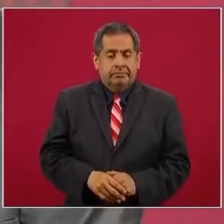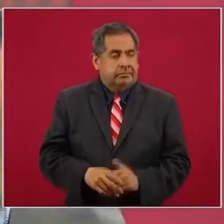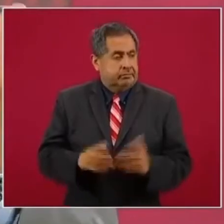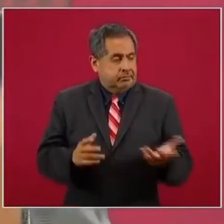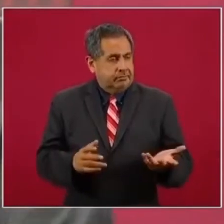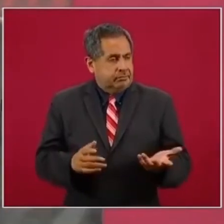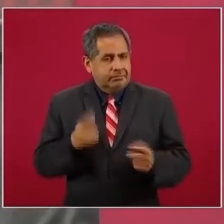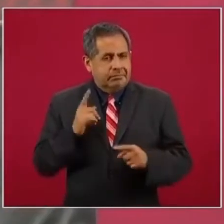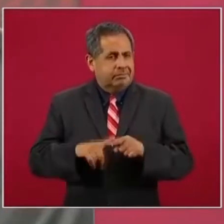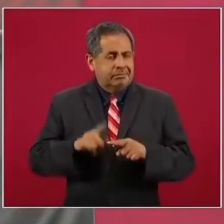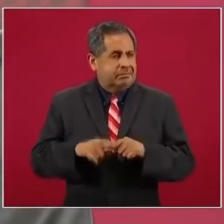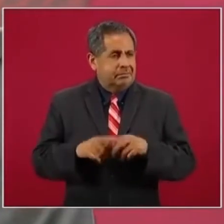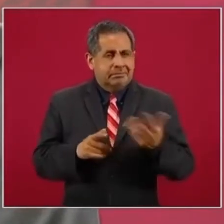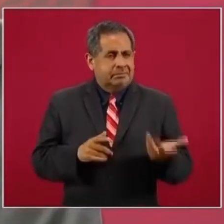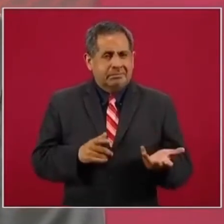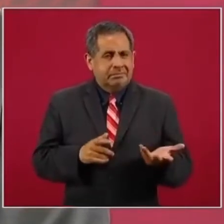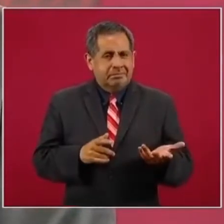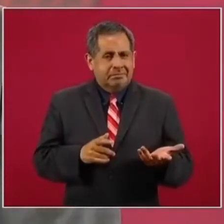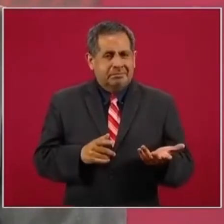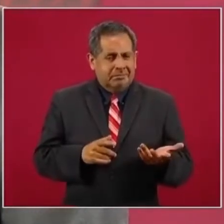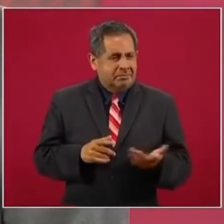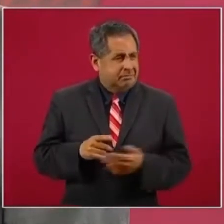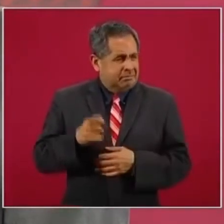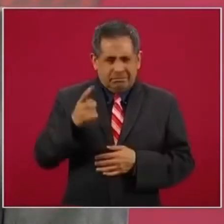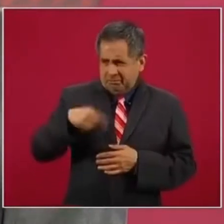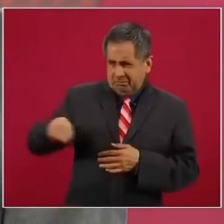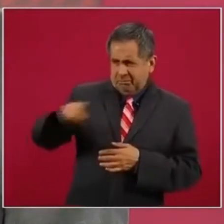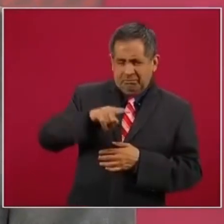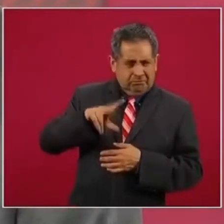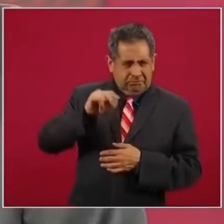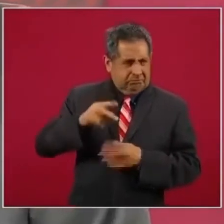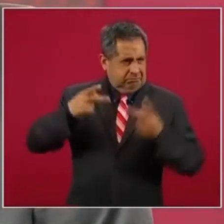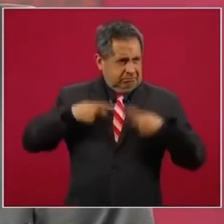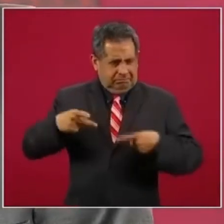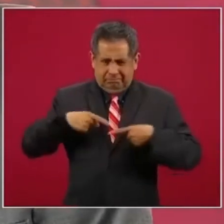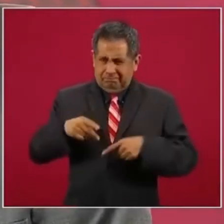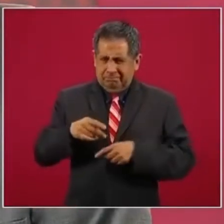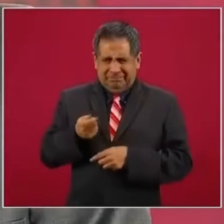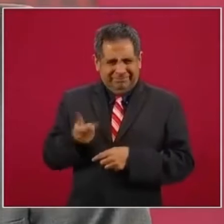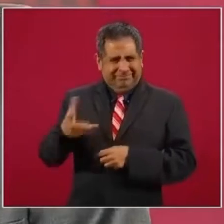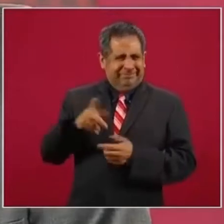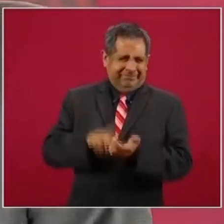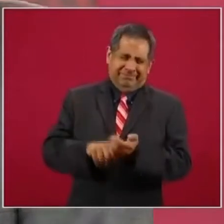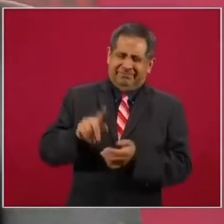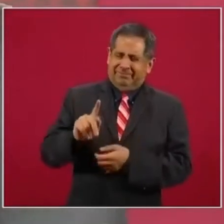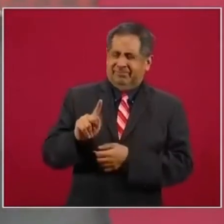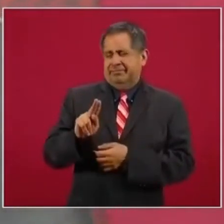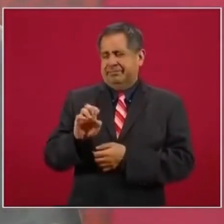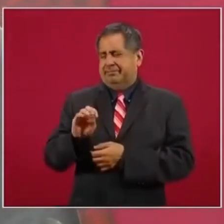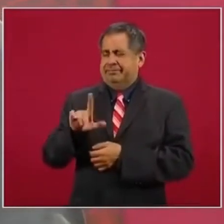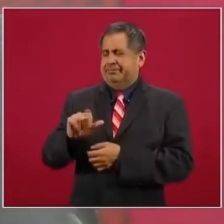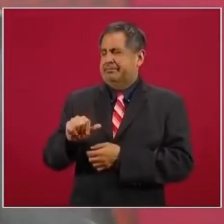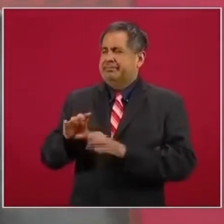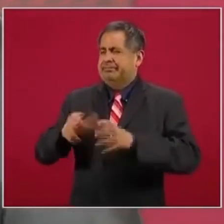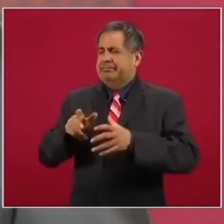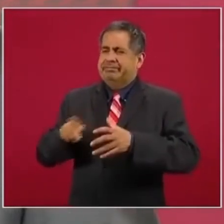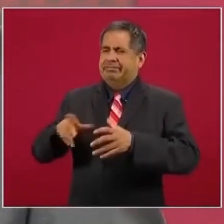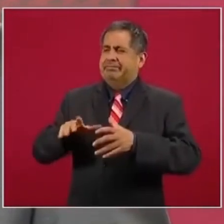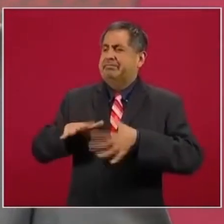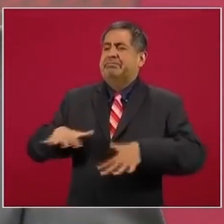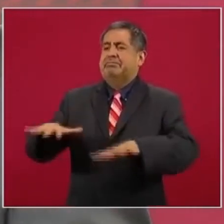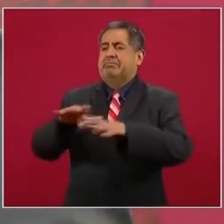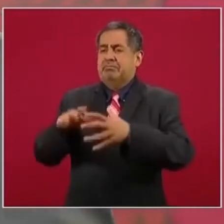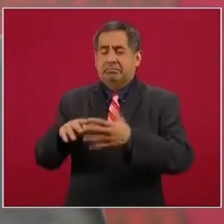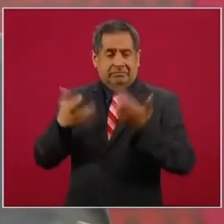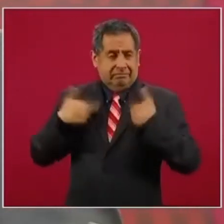Bueno, entonces, ¿qué no son pueblo? ¿Y que no el diputado es un representante